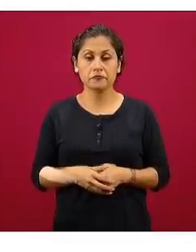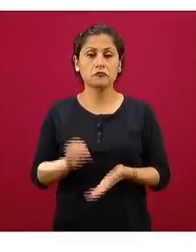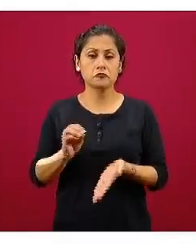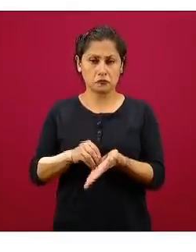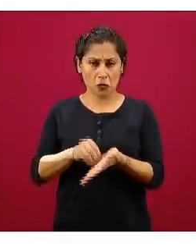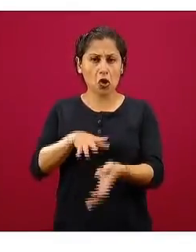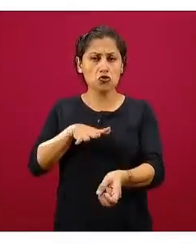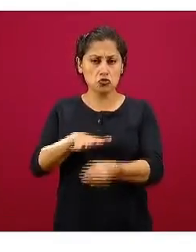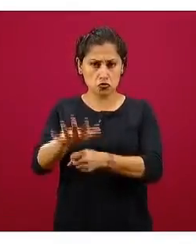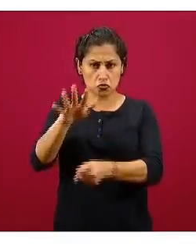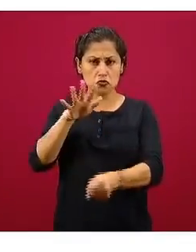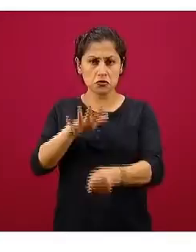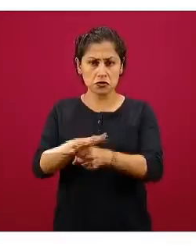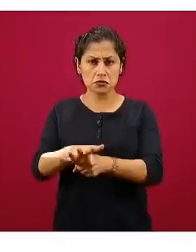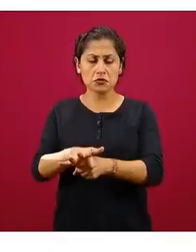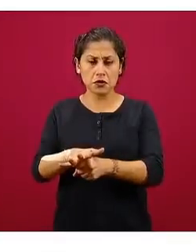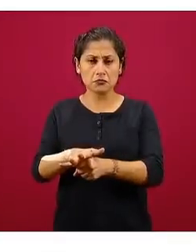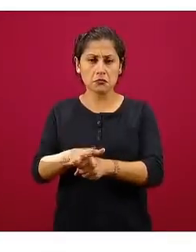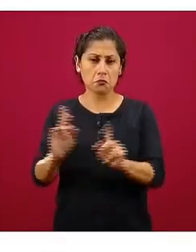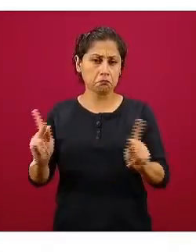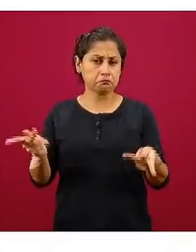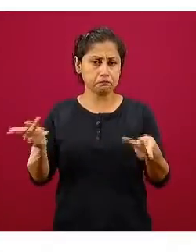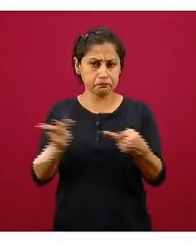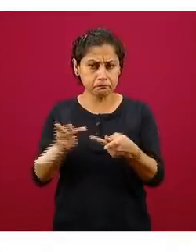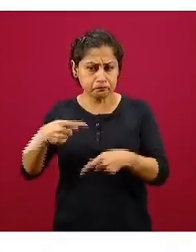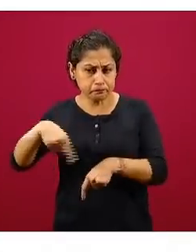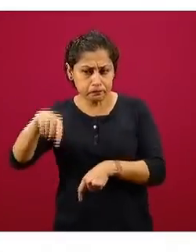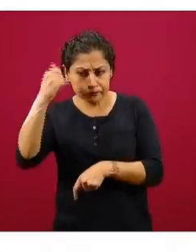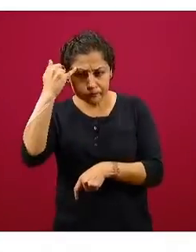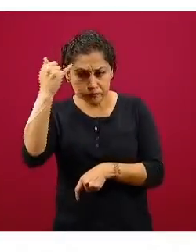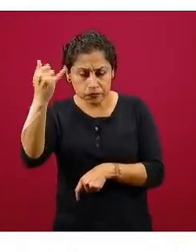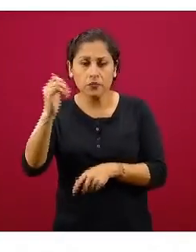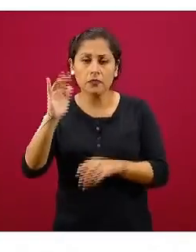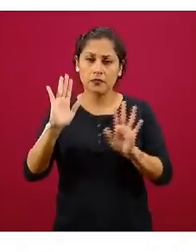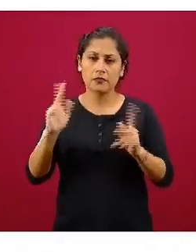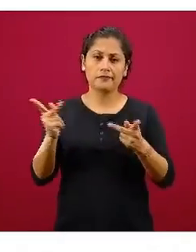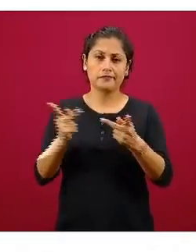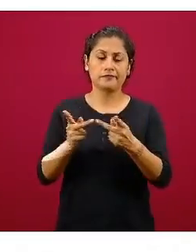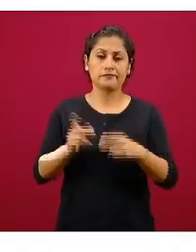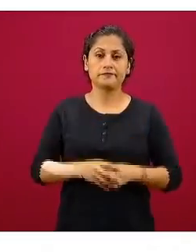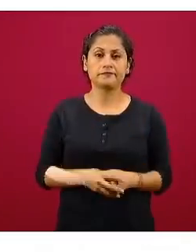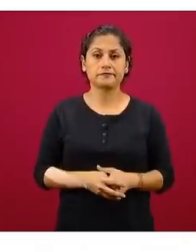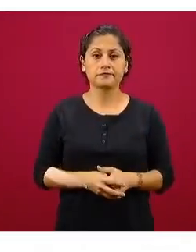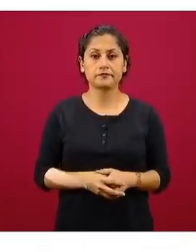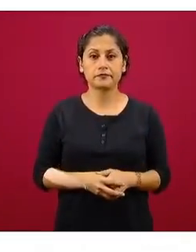la predicción y también lejos del punto de saturación. La siguiente.